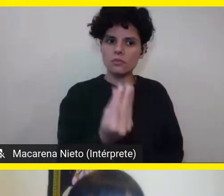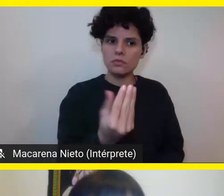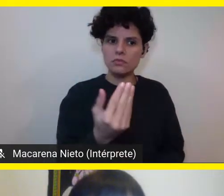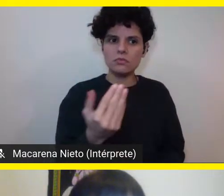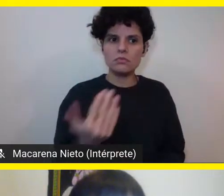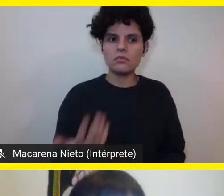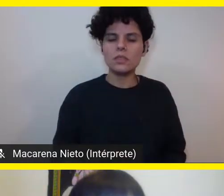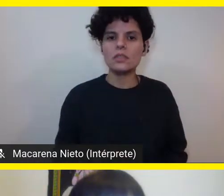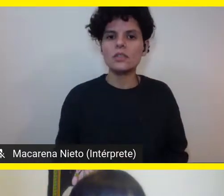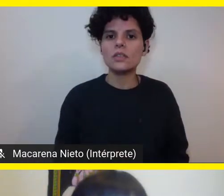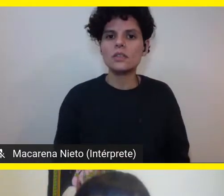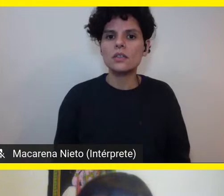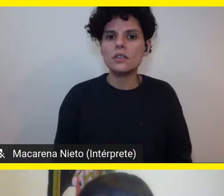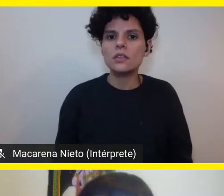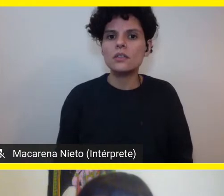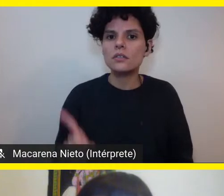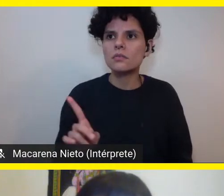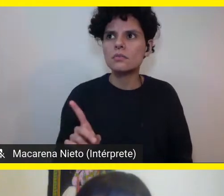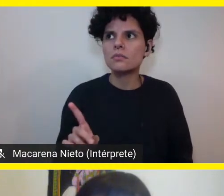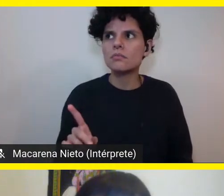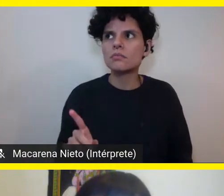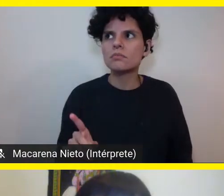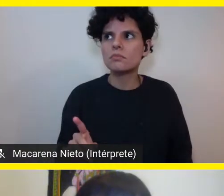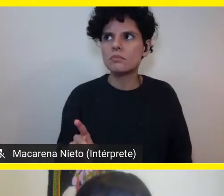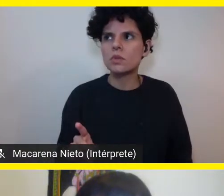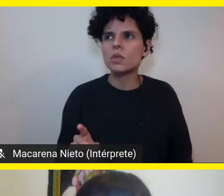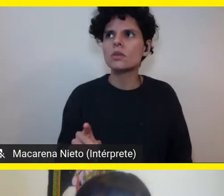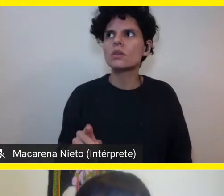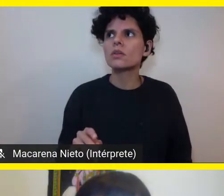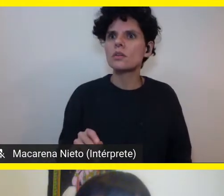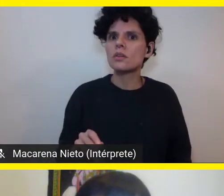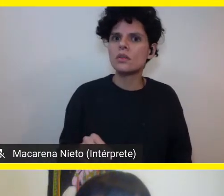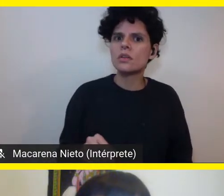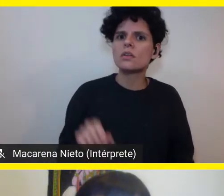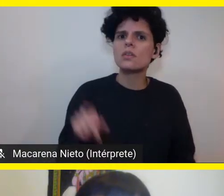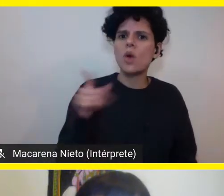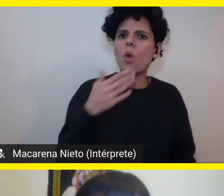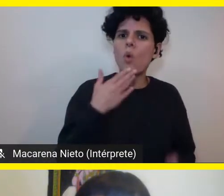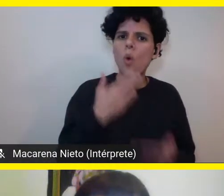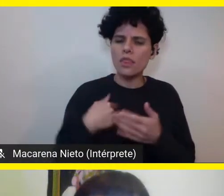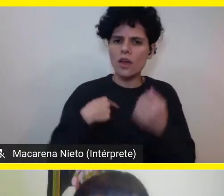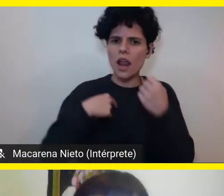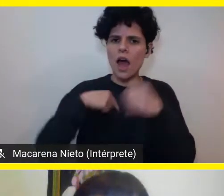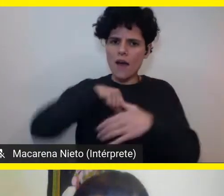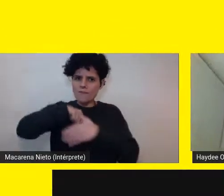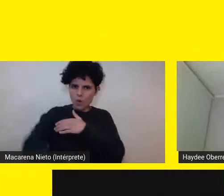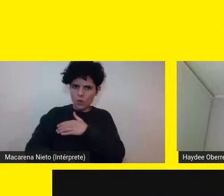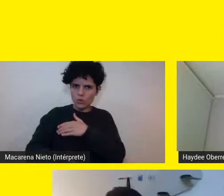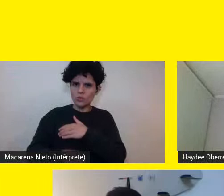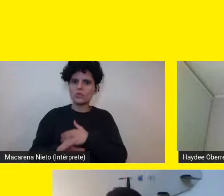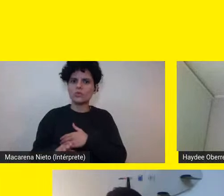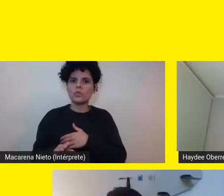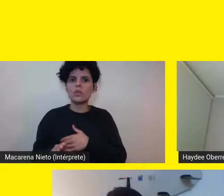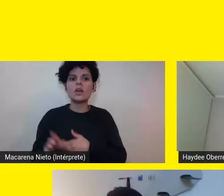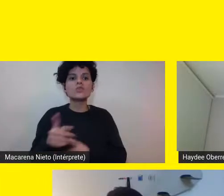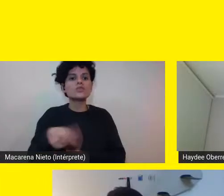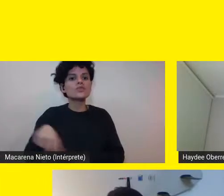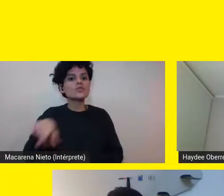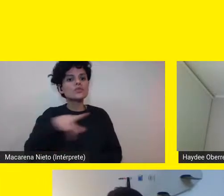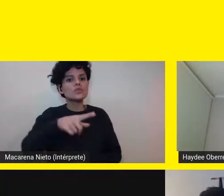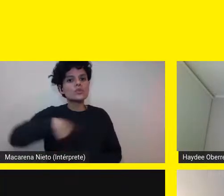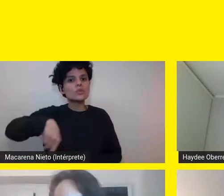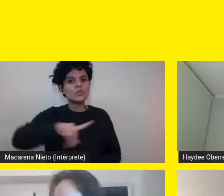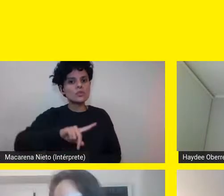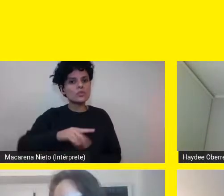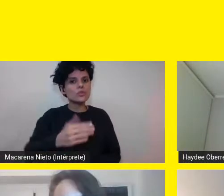en la cual se me practicó el aborto, llevamos hoy una querella nuevamente contra la Armada